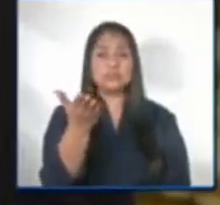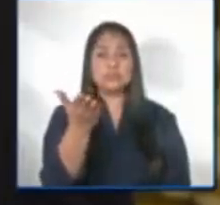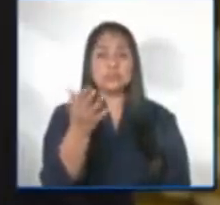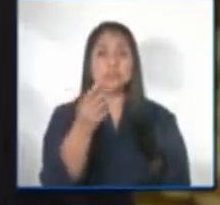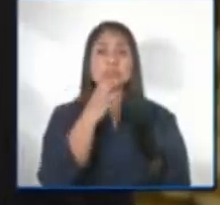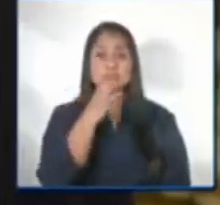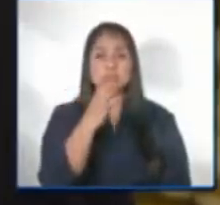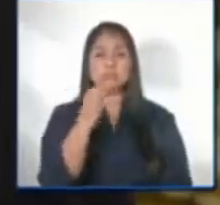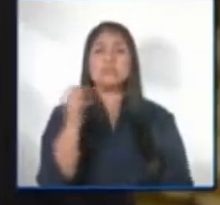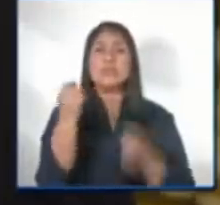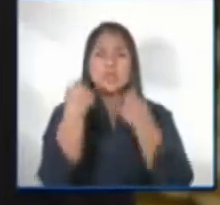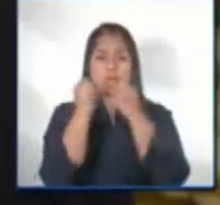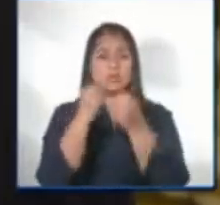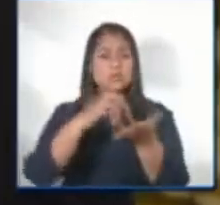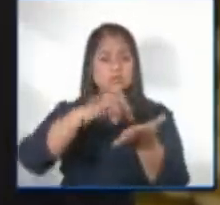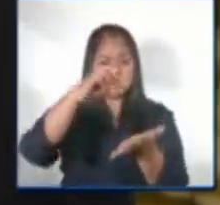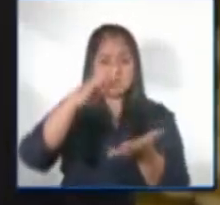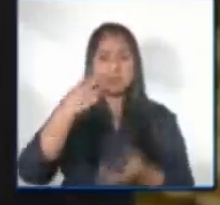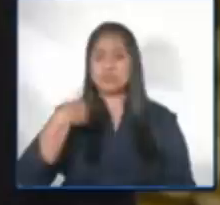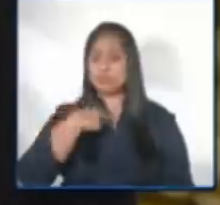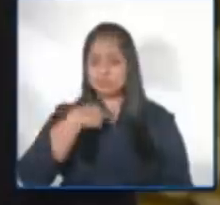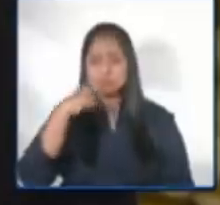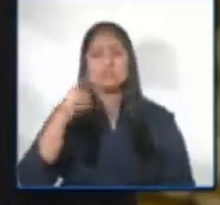es que construyamos este país que nos merecemos.